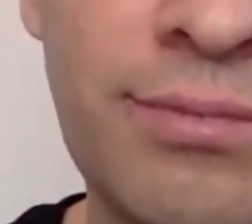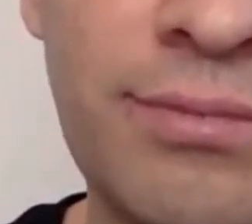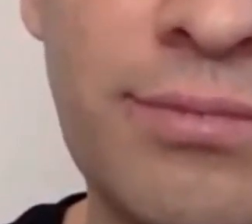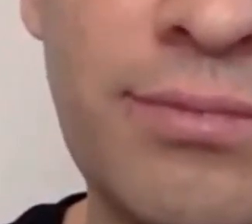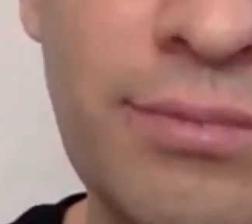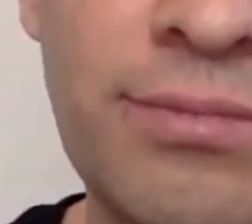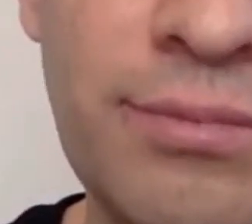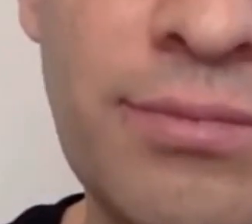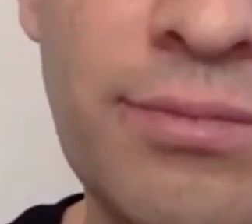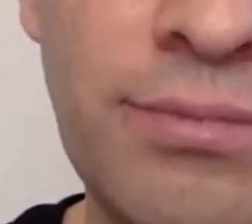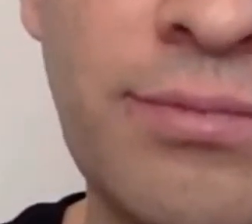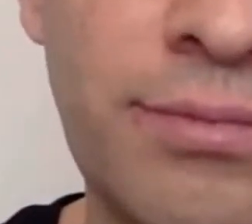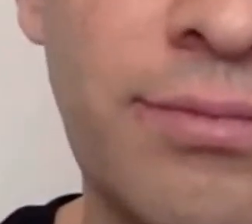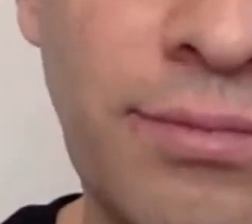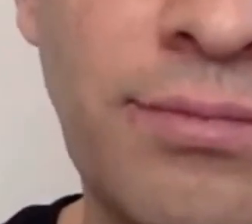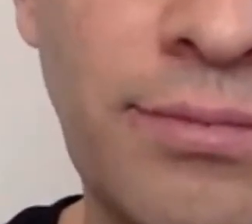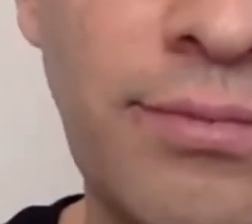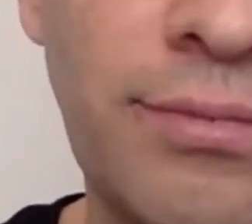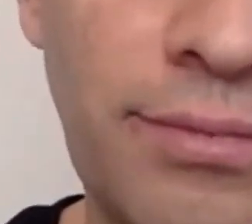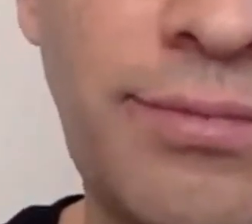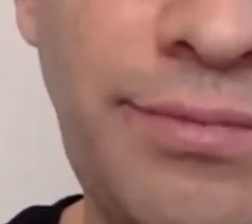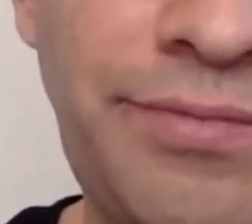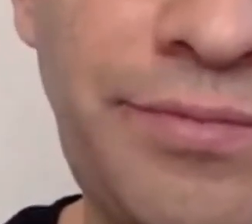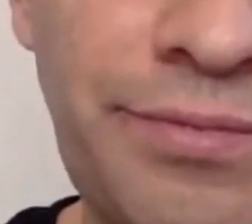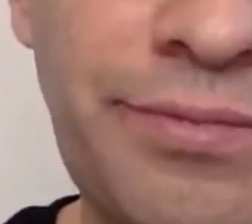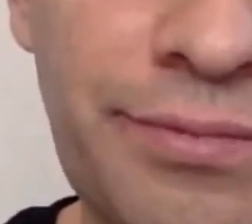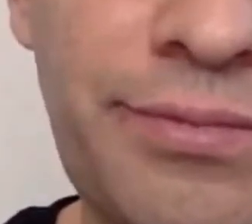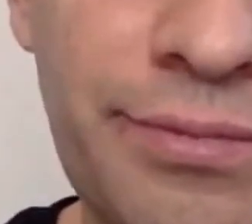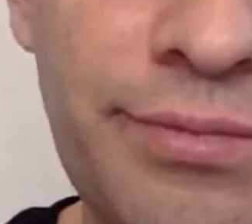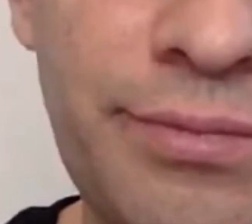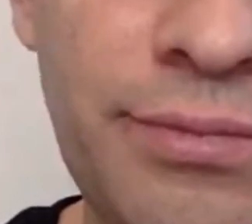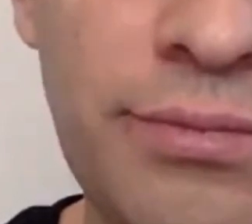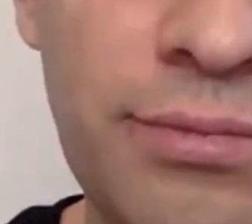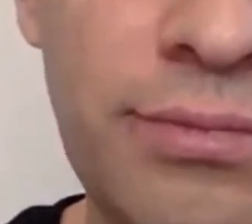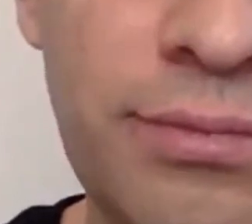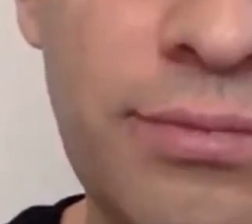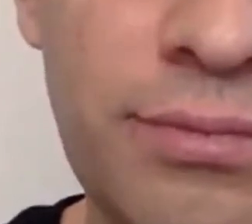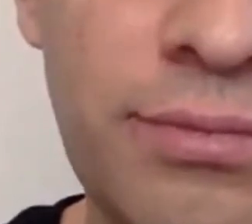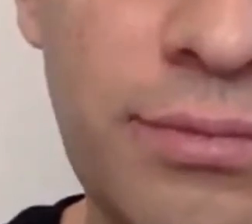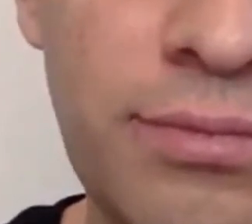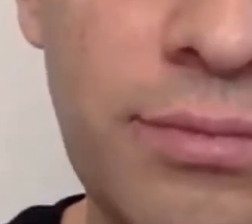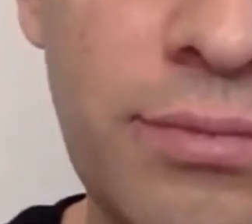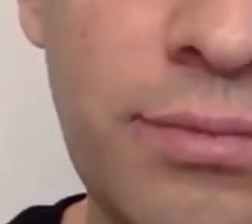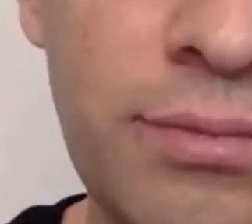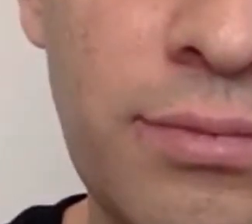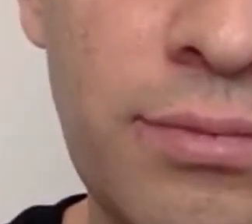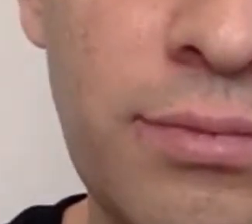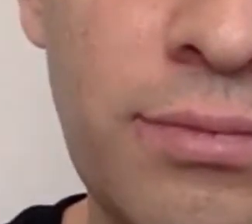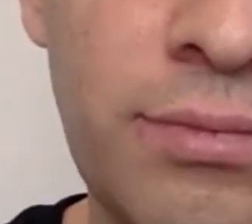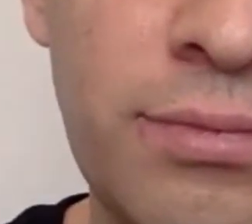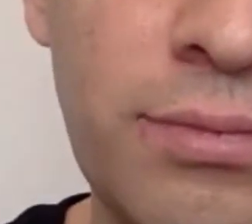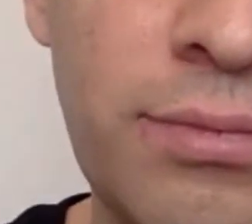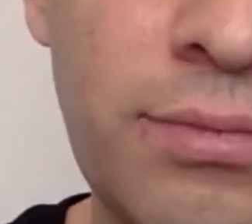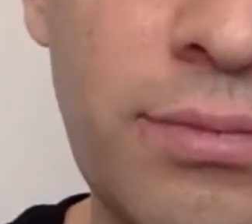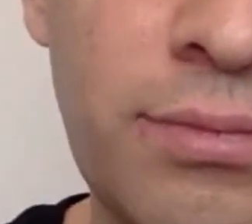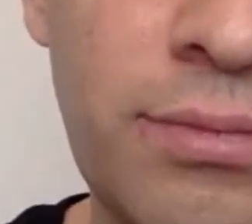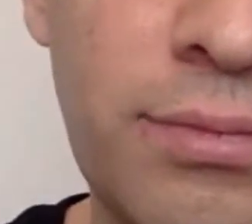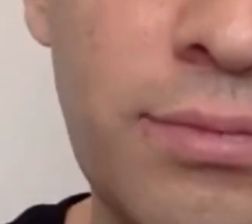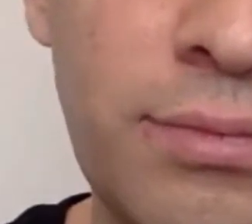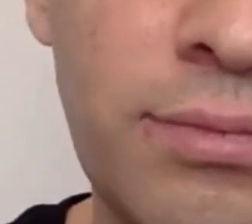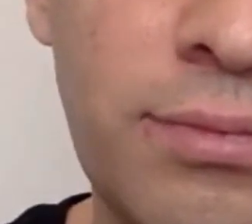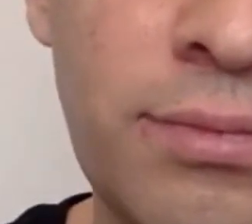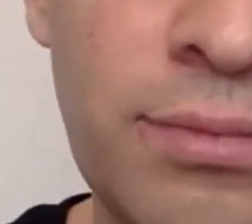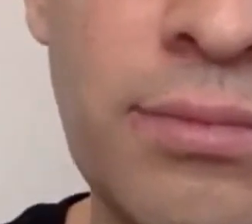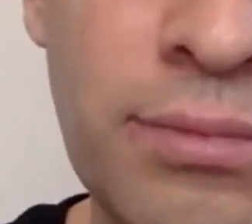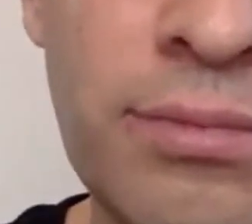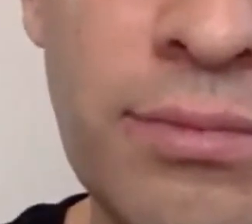A partir de las carpetas de experiencias, por ejemplo, que se pueden hacer... si un alumno ha estado entregando